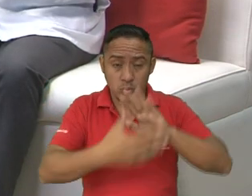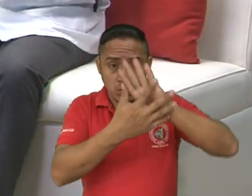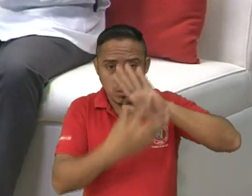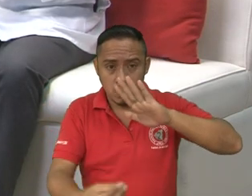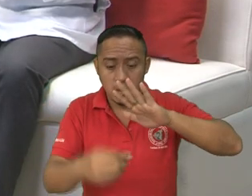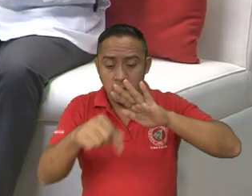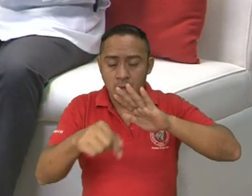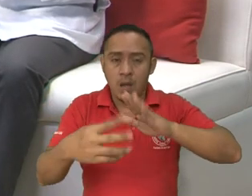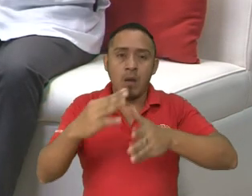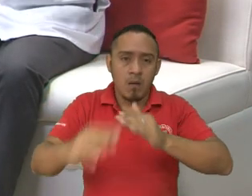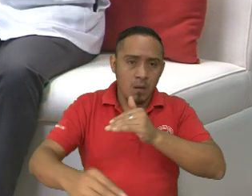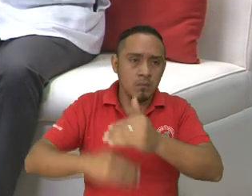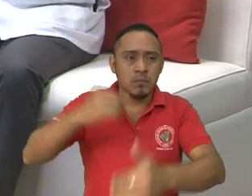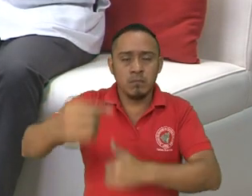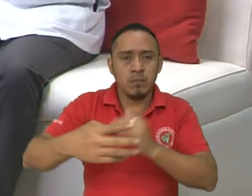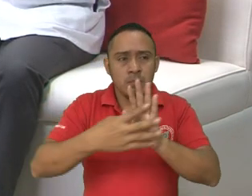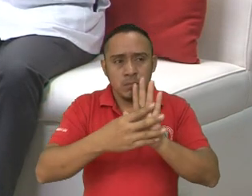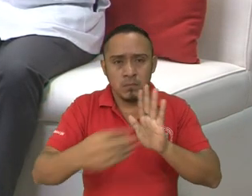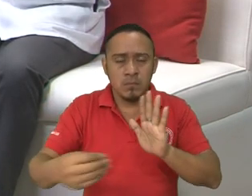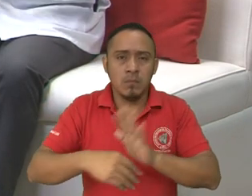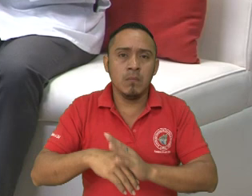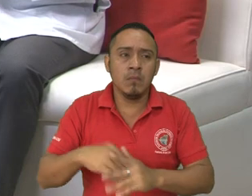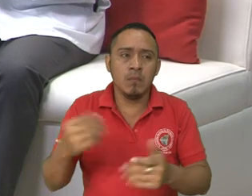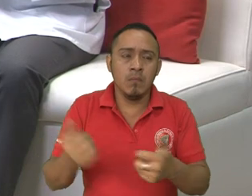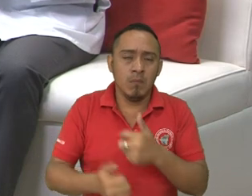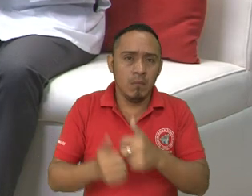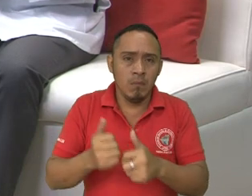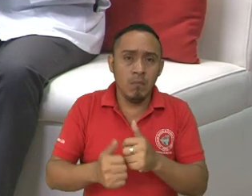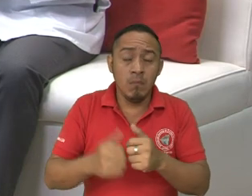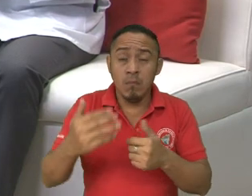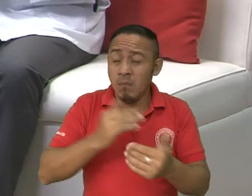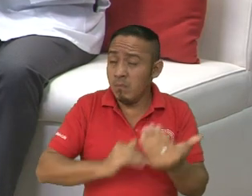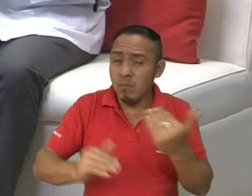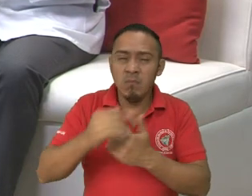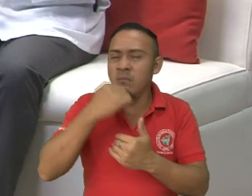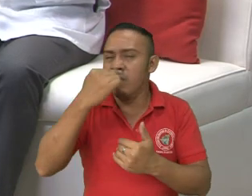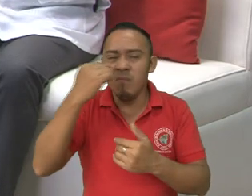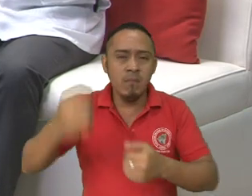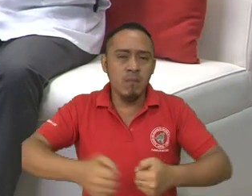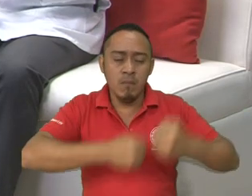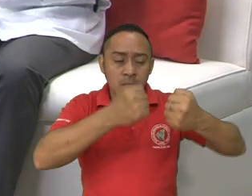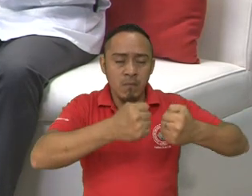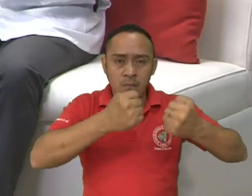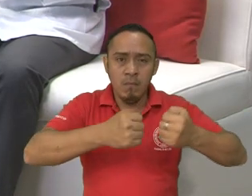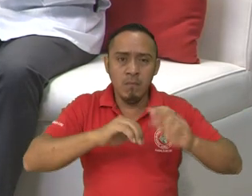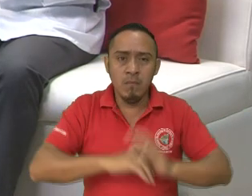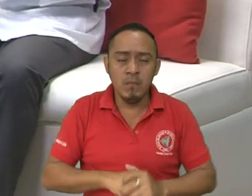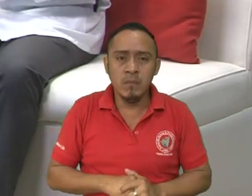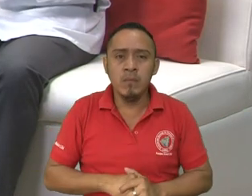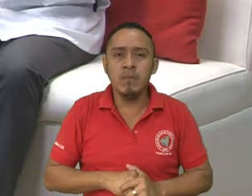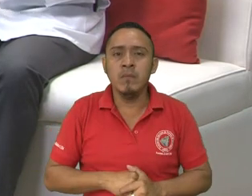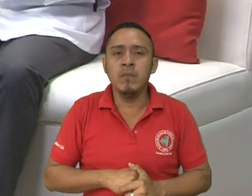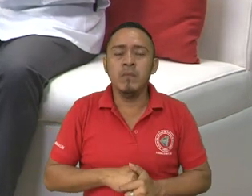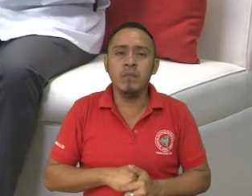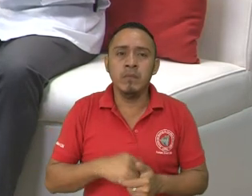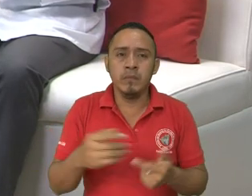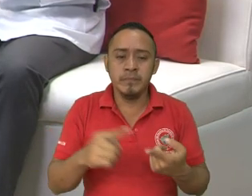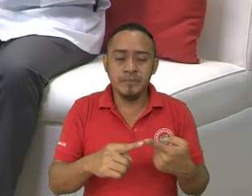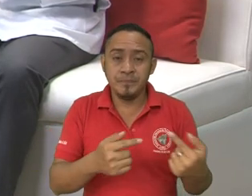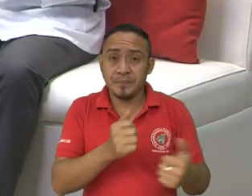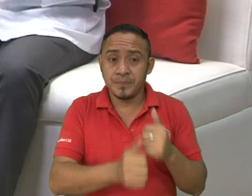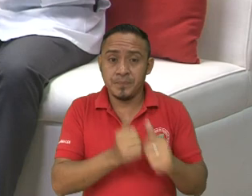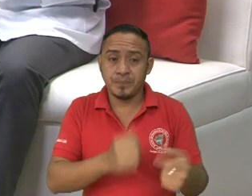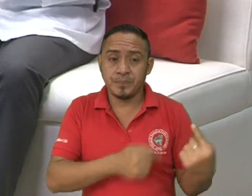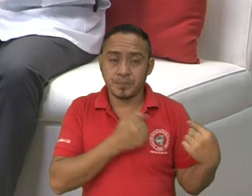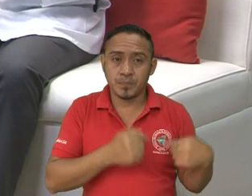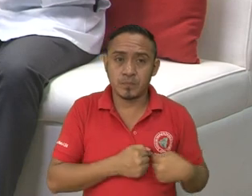cierto momento de la vida van a manifestarlo. Afecta más a los hombres. Y la condición es una afectación en el corazón, en